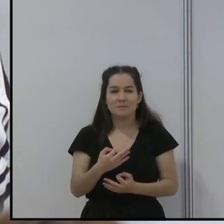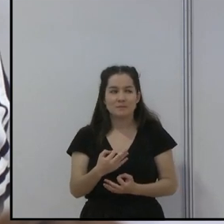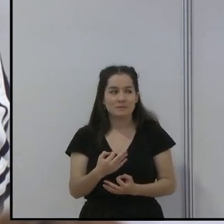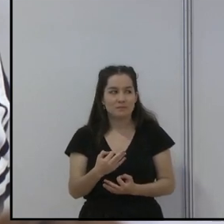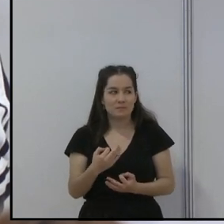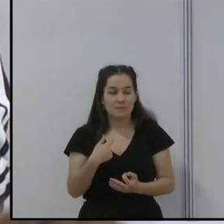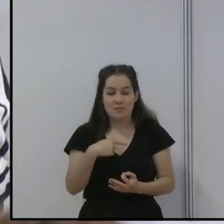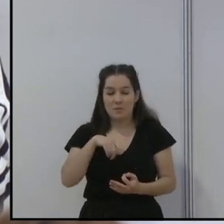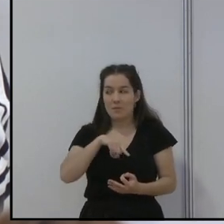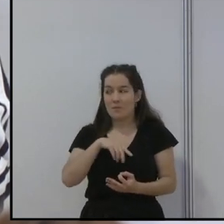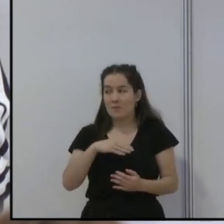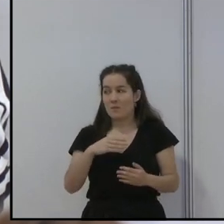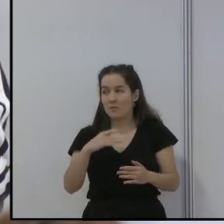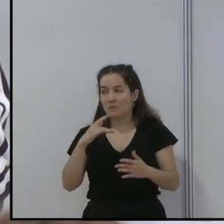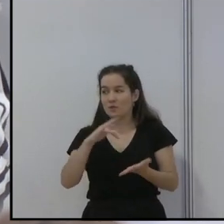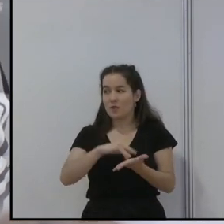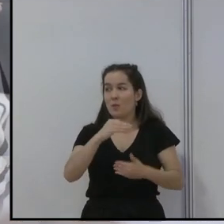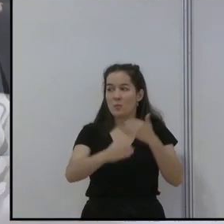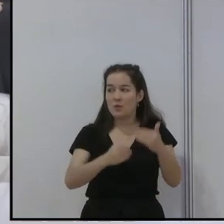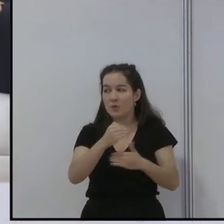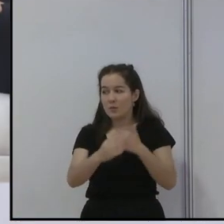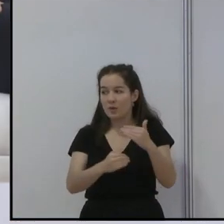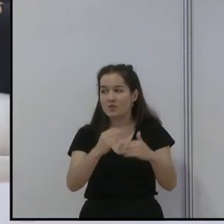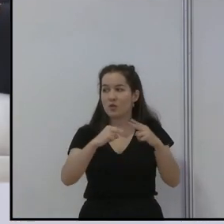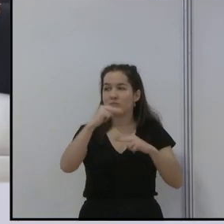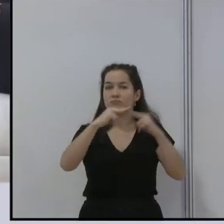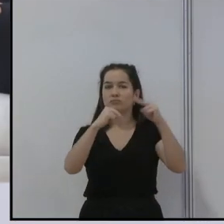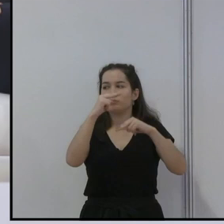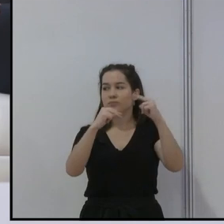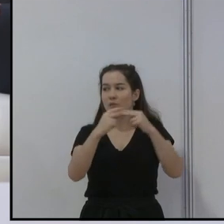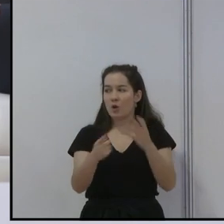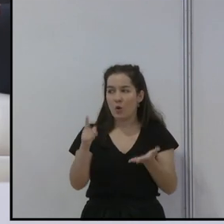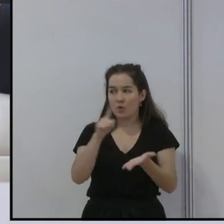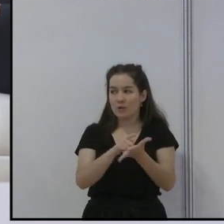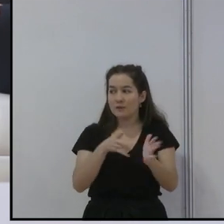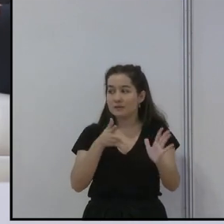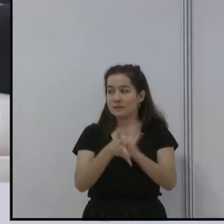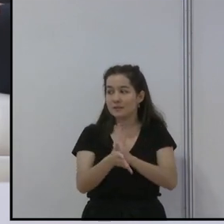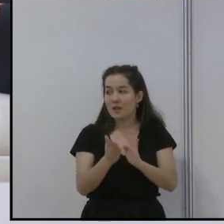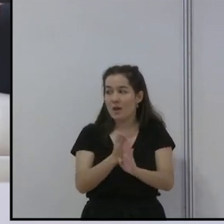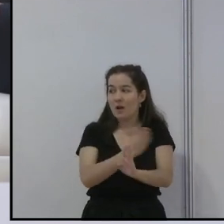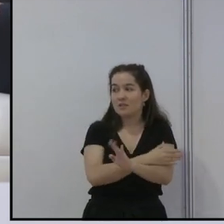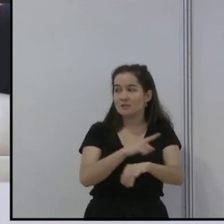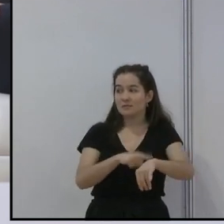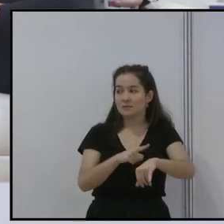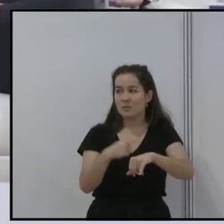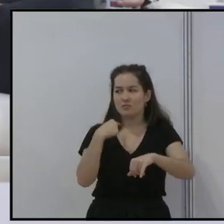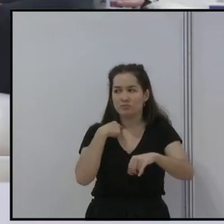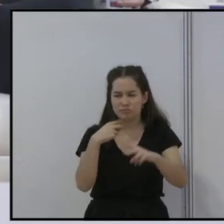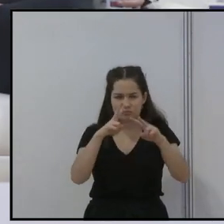un proceso de reconstrucción. O sea, me di cuenta que para mí no tenía más sentido ya perder el tiempo tratando de descubrir qué había pasado y dónde